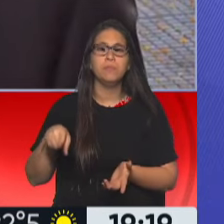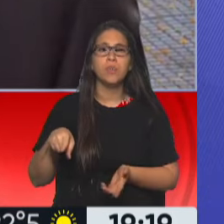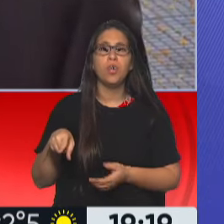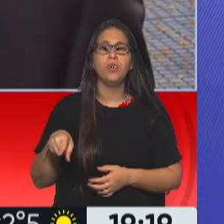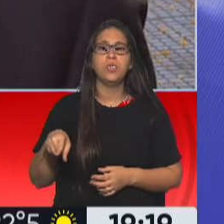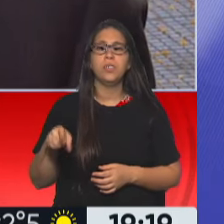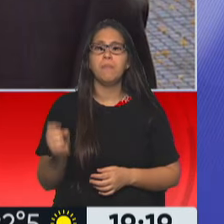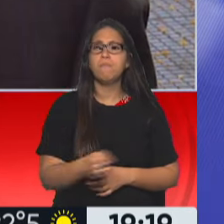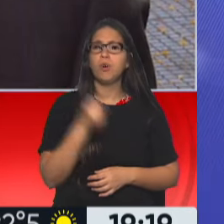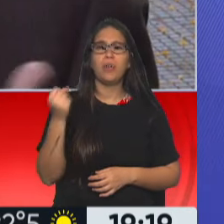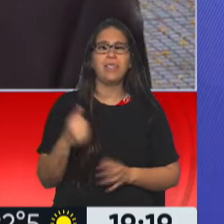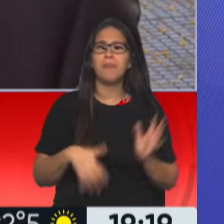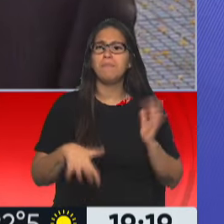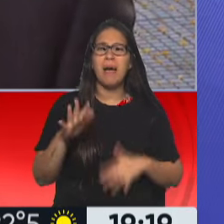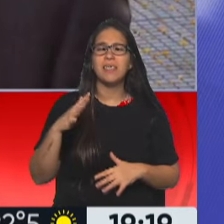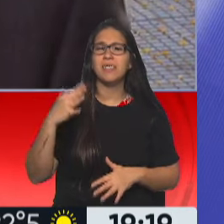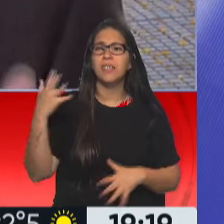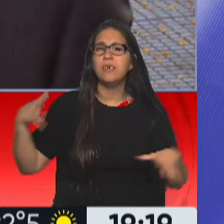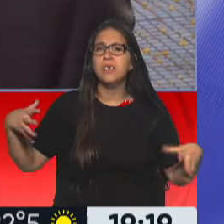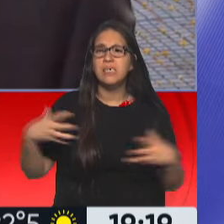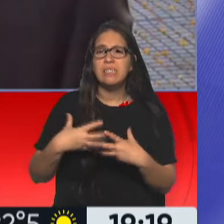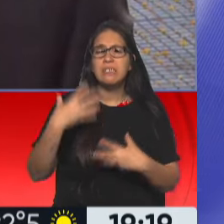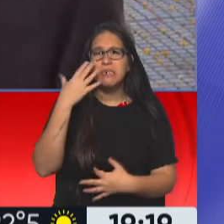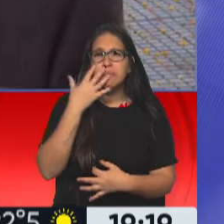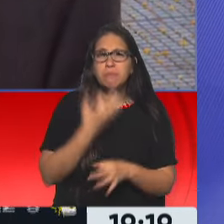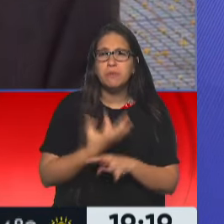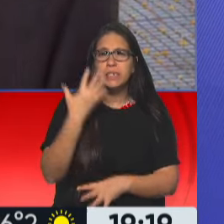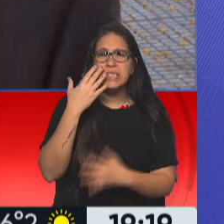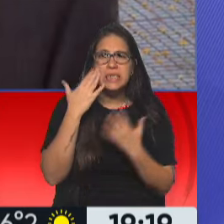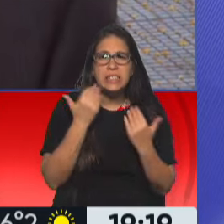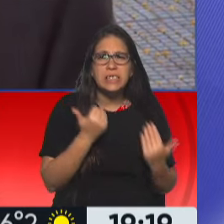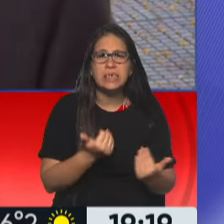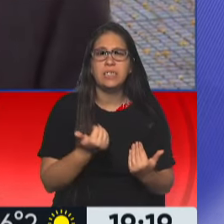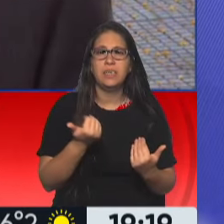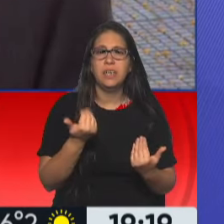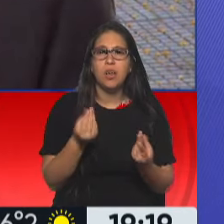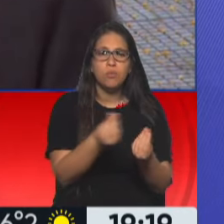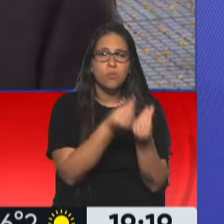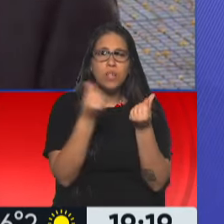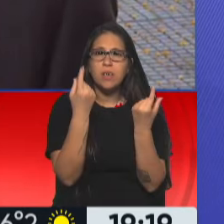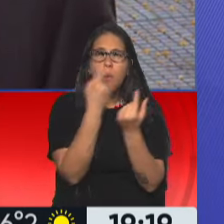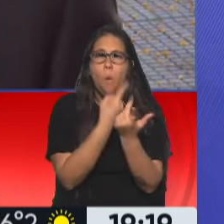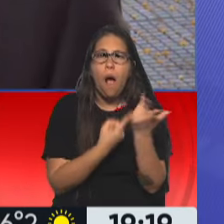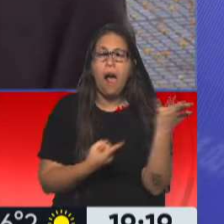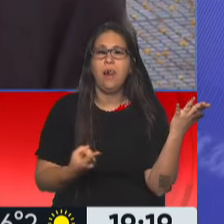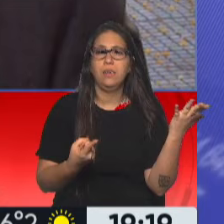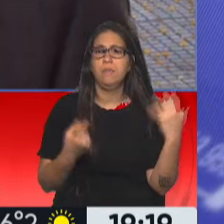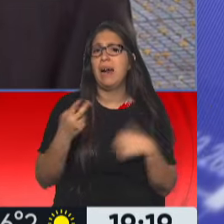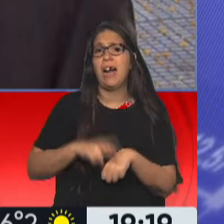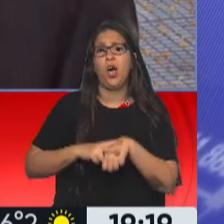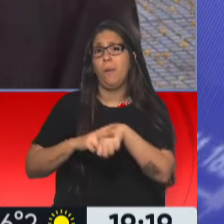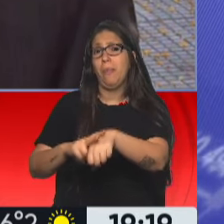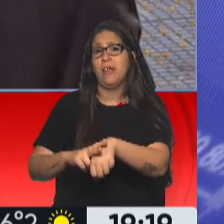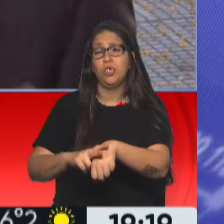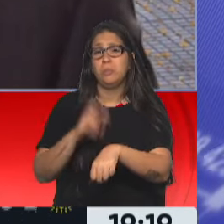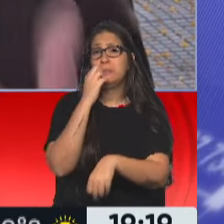conformar un estudio analítico profundo para ver la naturaleza de los componentes que están ahí, y la mejor recomendación sería tratar de